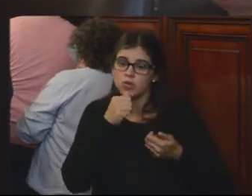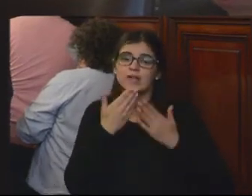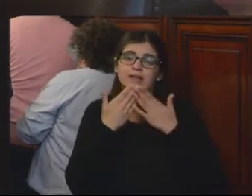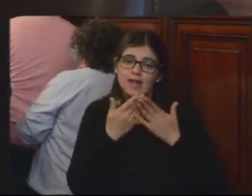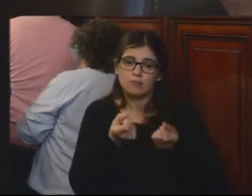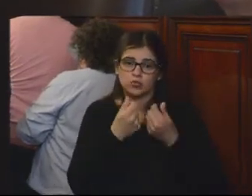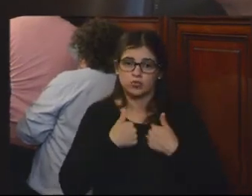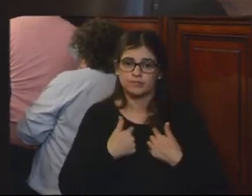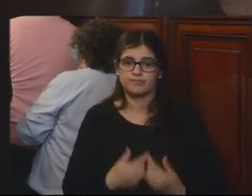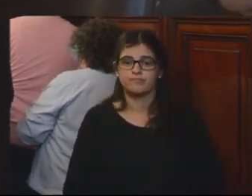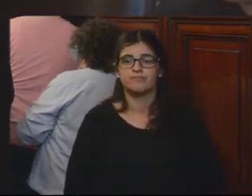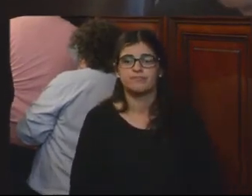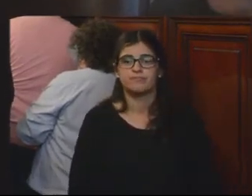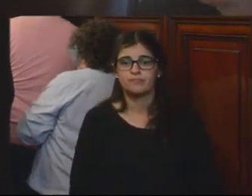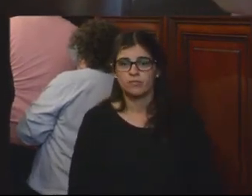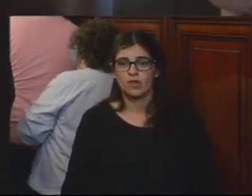aportes